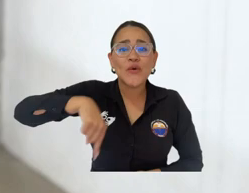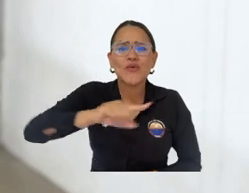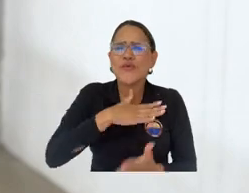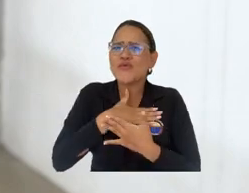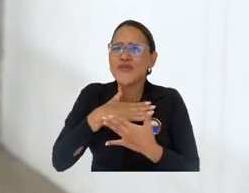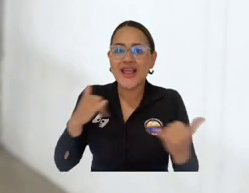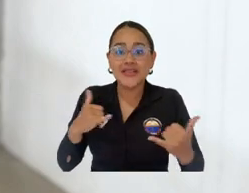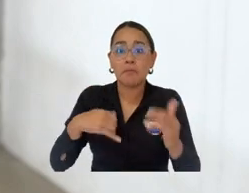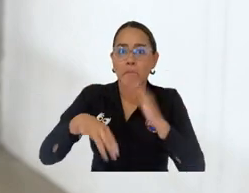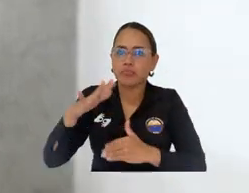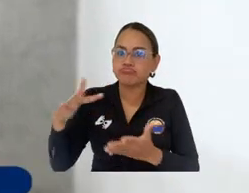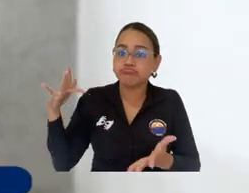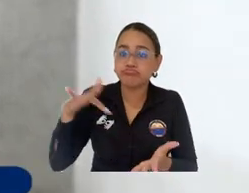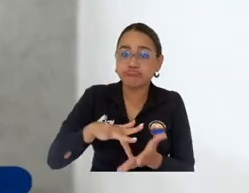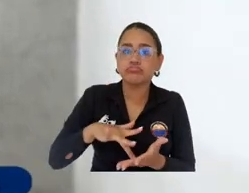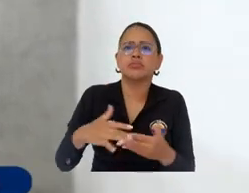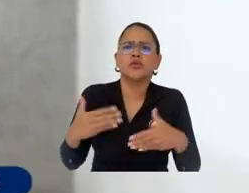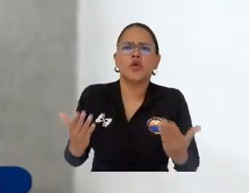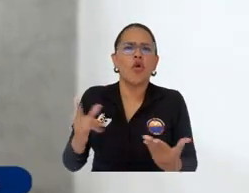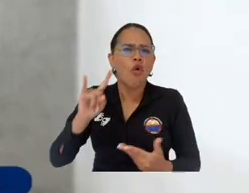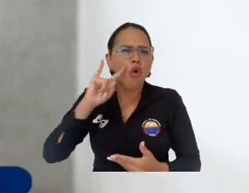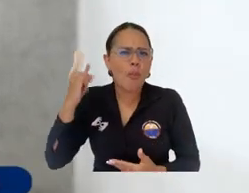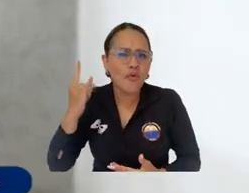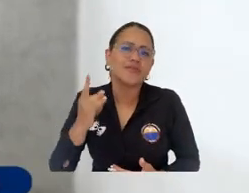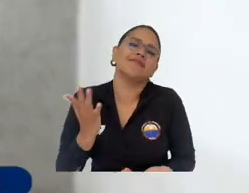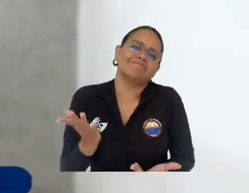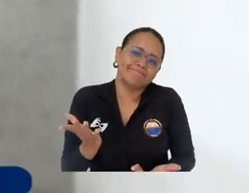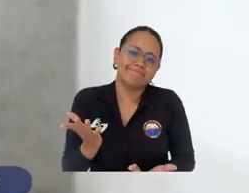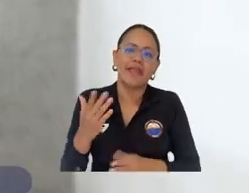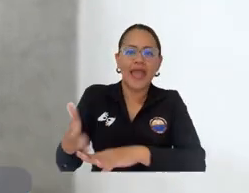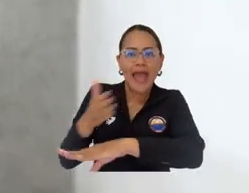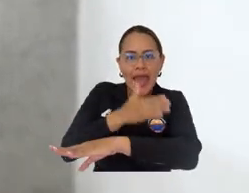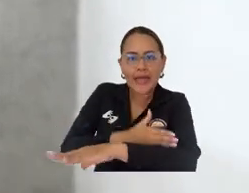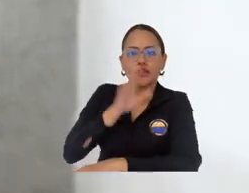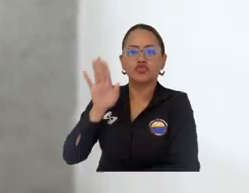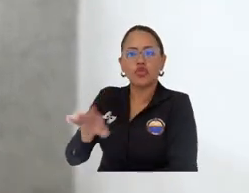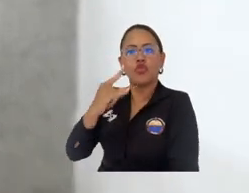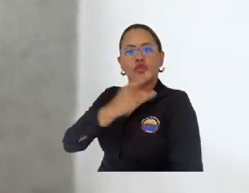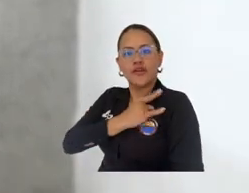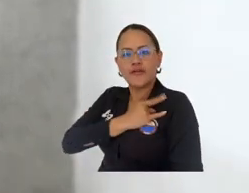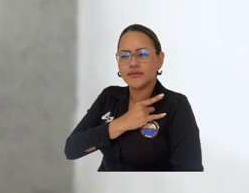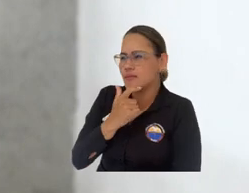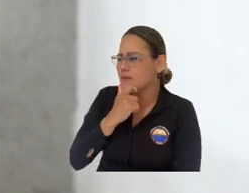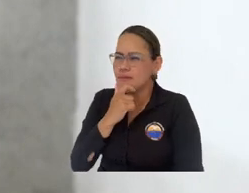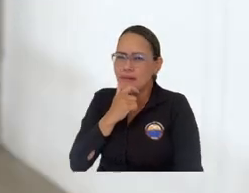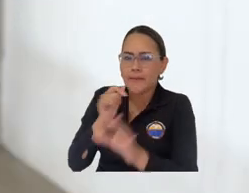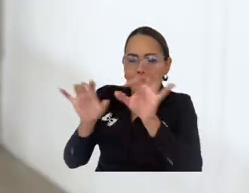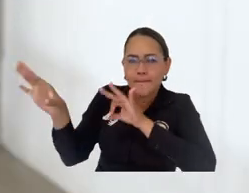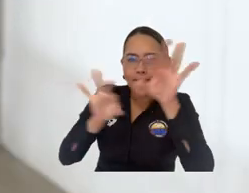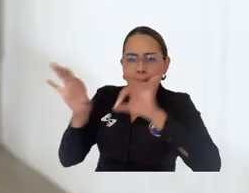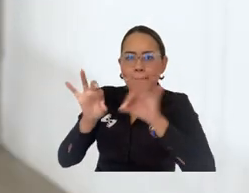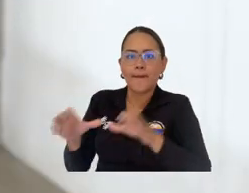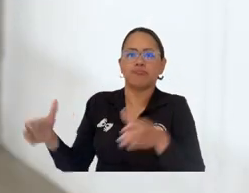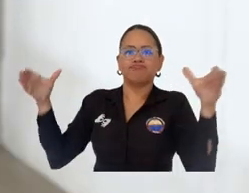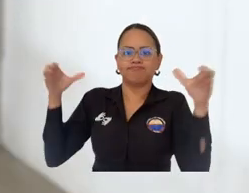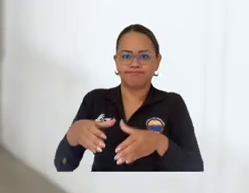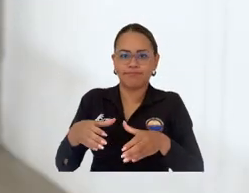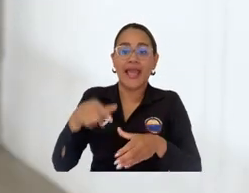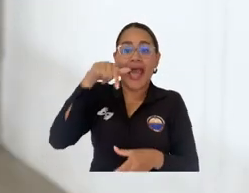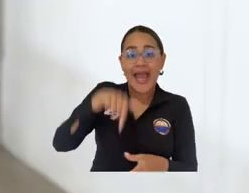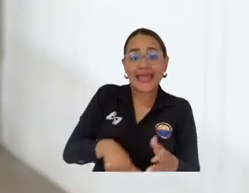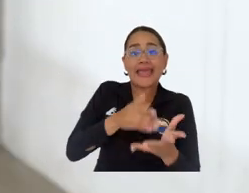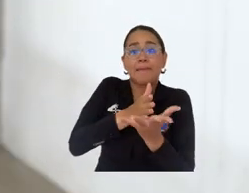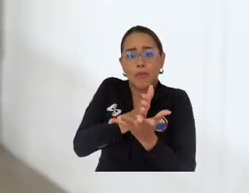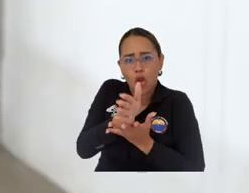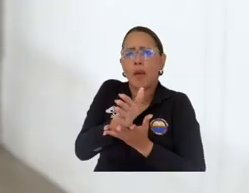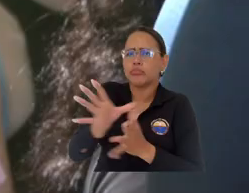Estamos muy felices de que estén aquí. Ellos surtieron un proceso de selección en el que sus universidades los eligieron, los nominaron y aquí fueron aceptados por